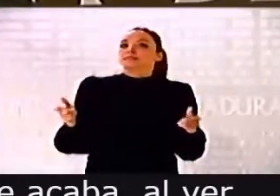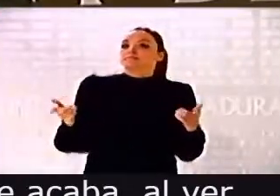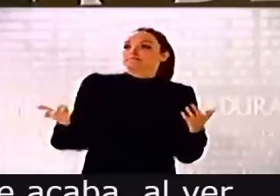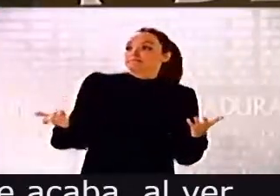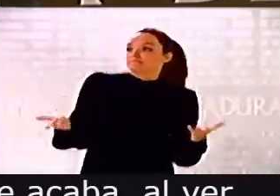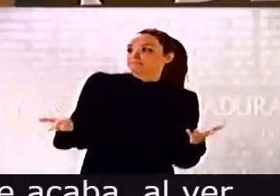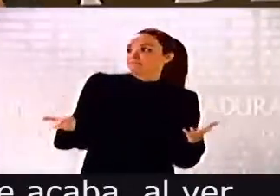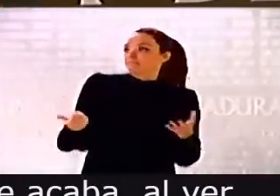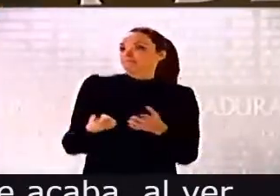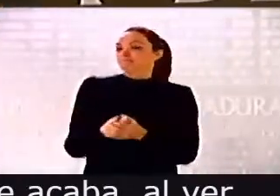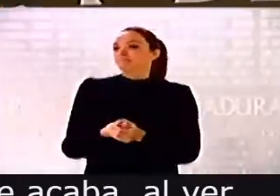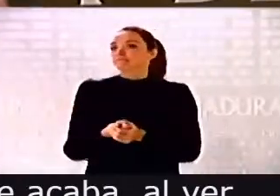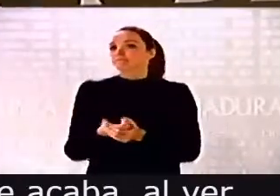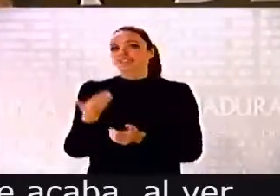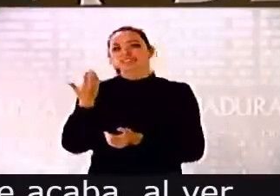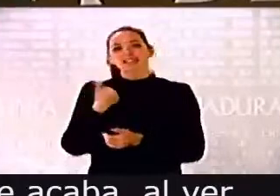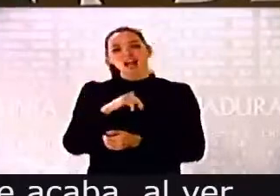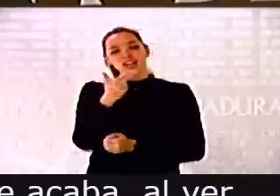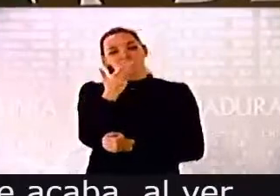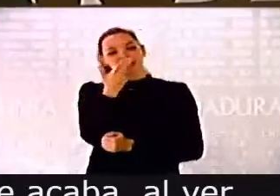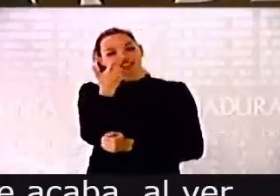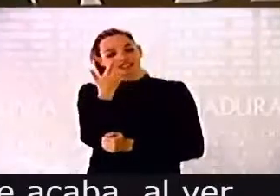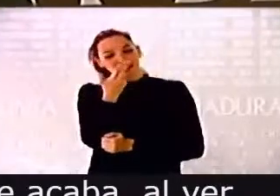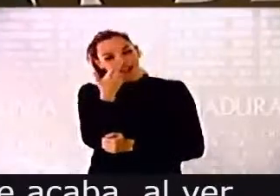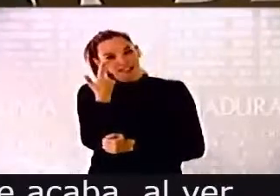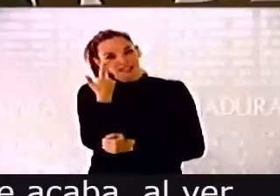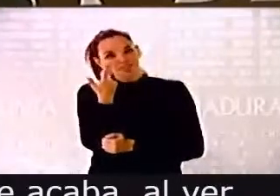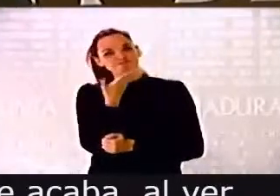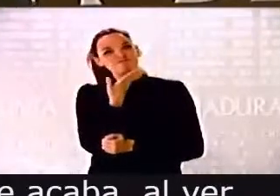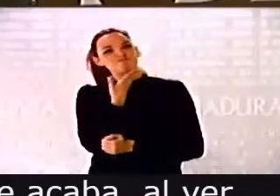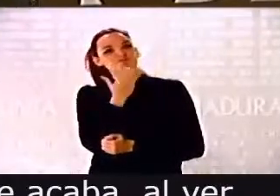digamos, el interés por